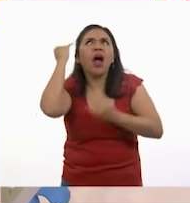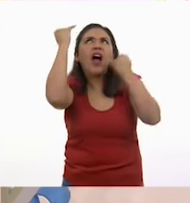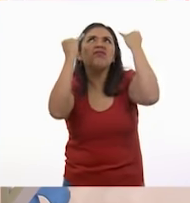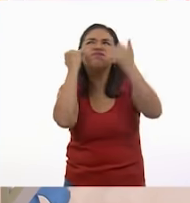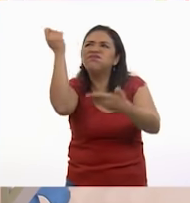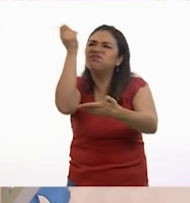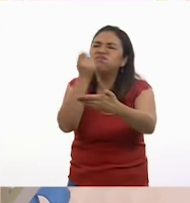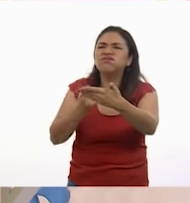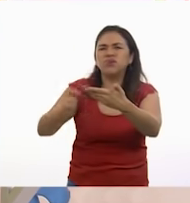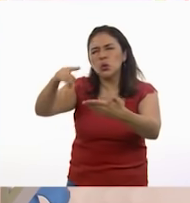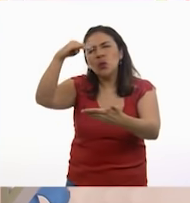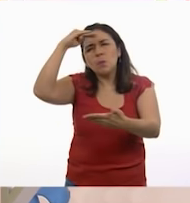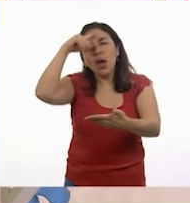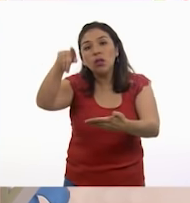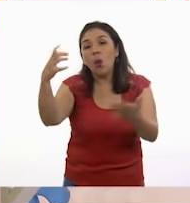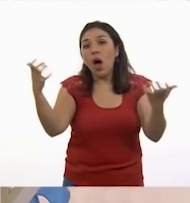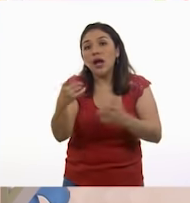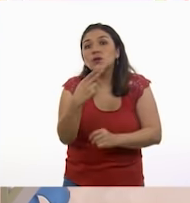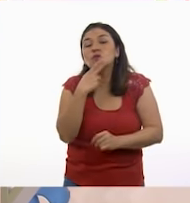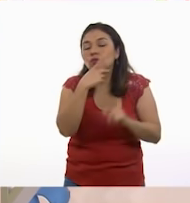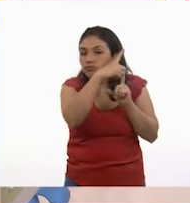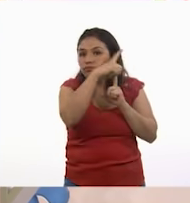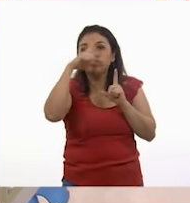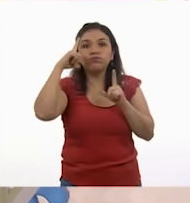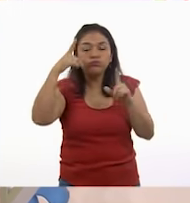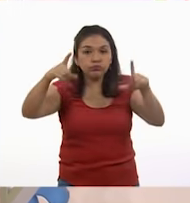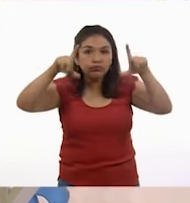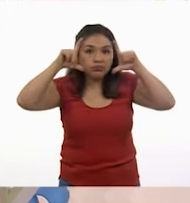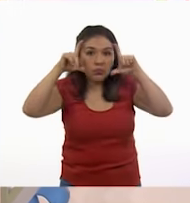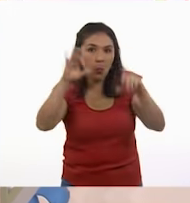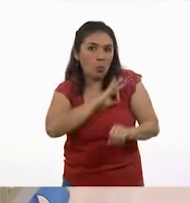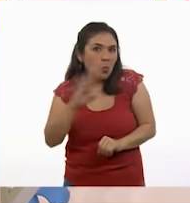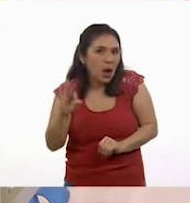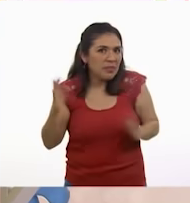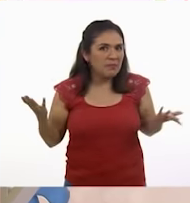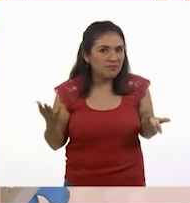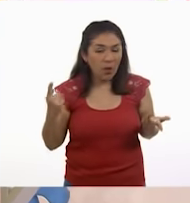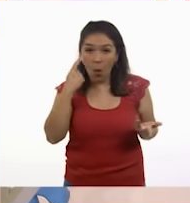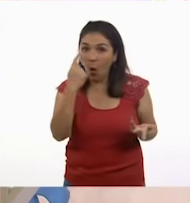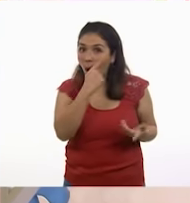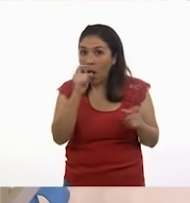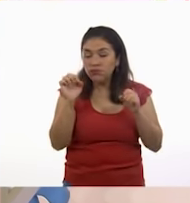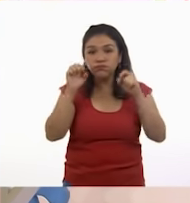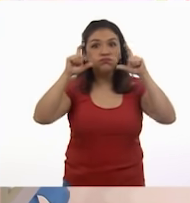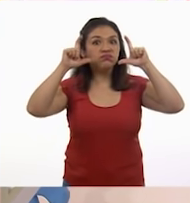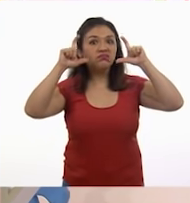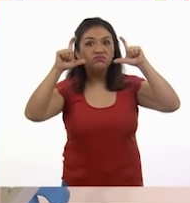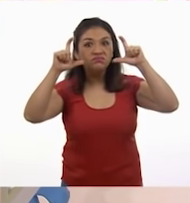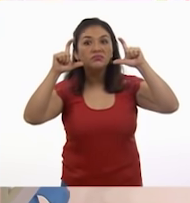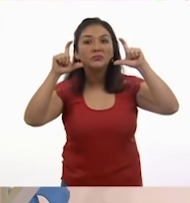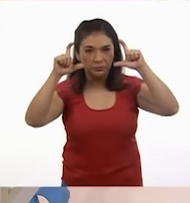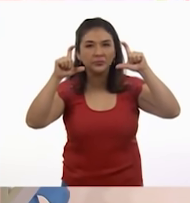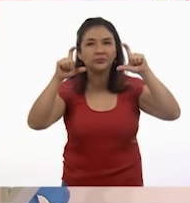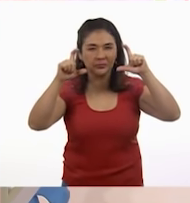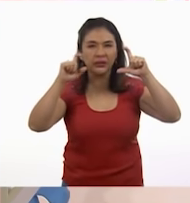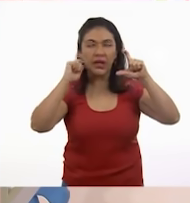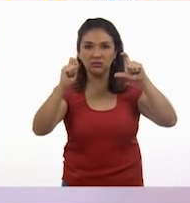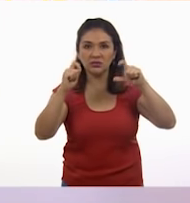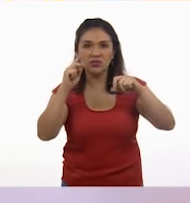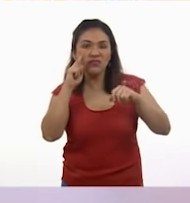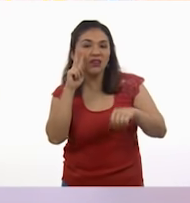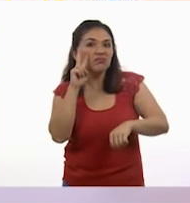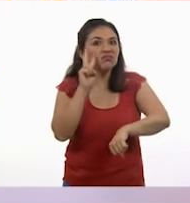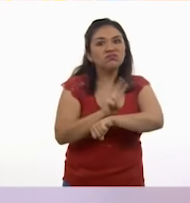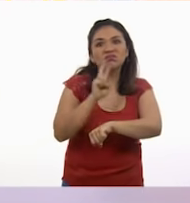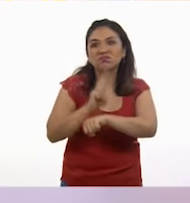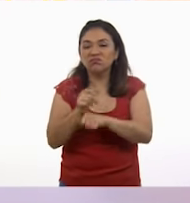piensa que vas a utilizar esa máscara posiblemente ojos grandes entonces podría representar alertas si te